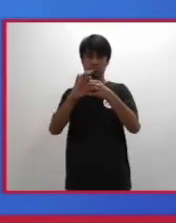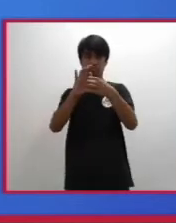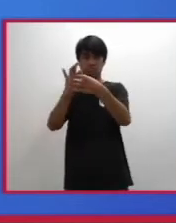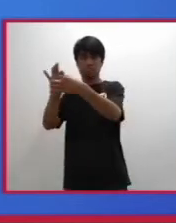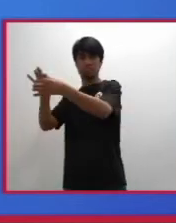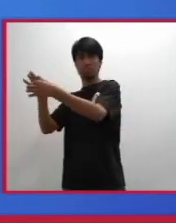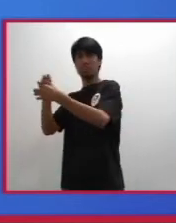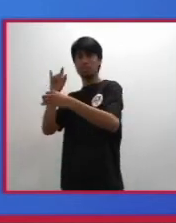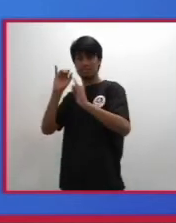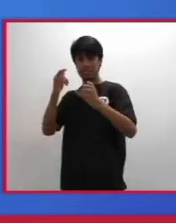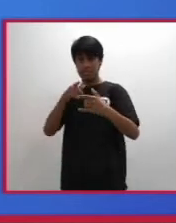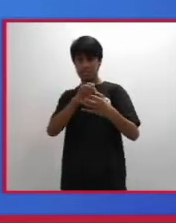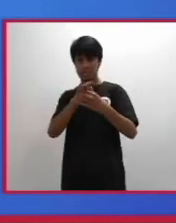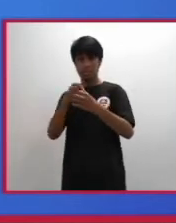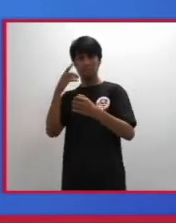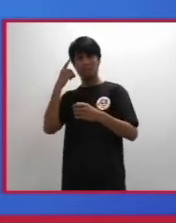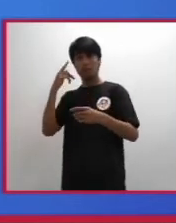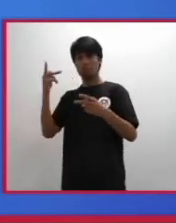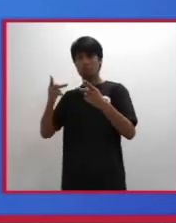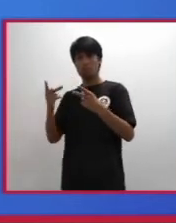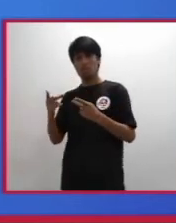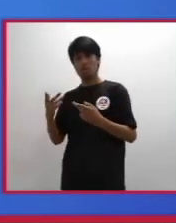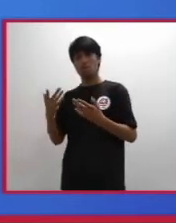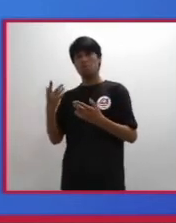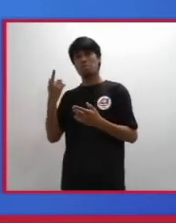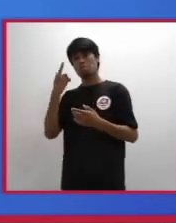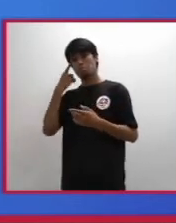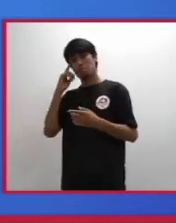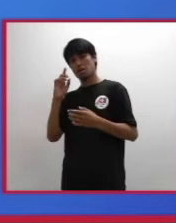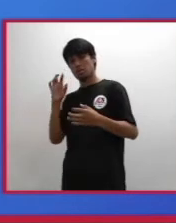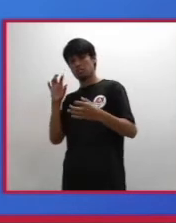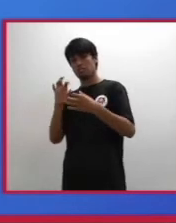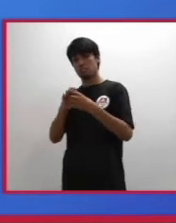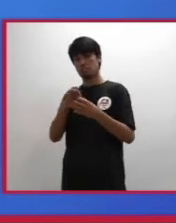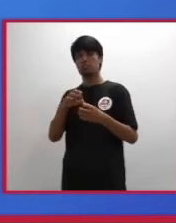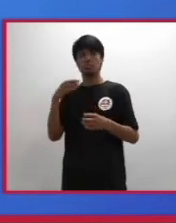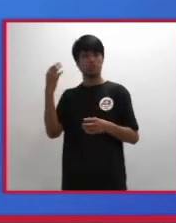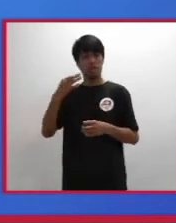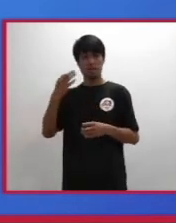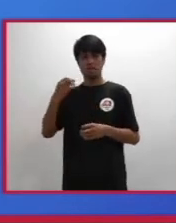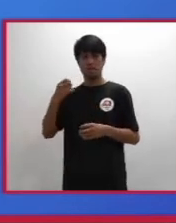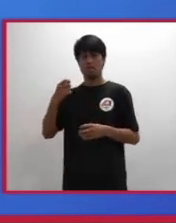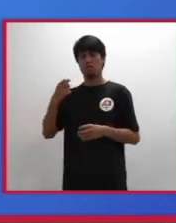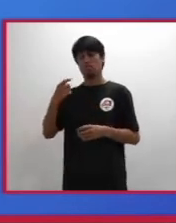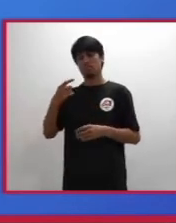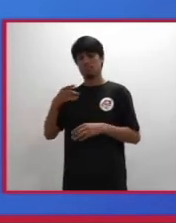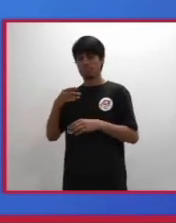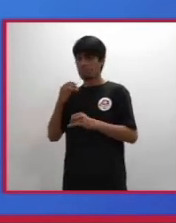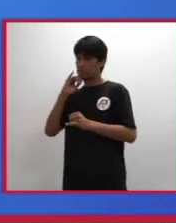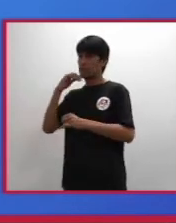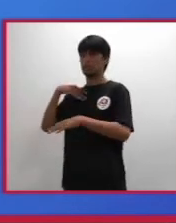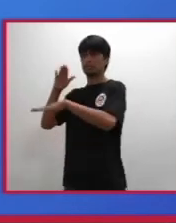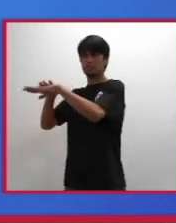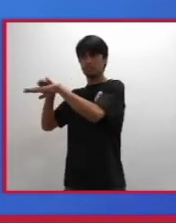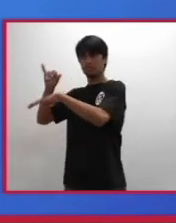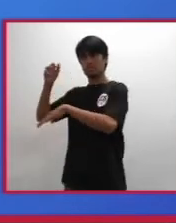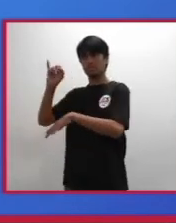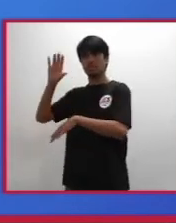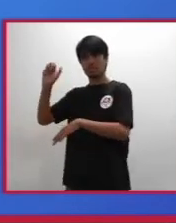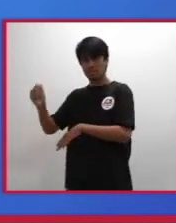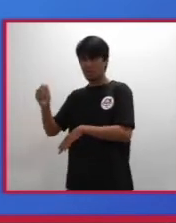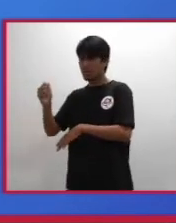están implementando proyectos con la cooperación de la JICA tienen la obligación de informar a la